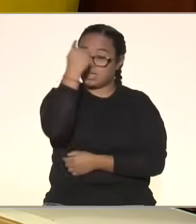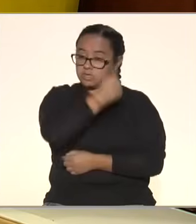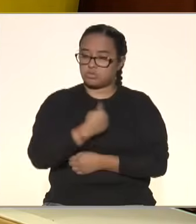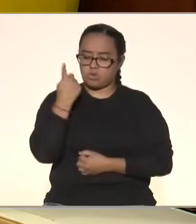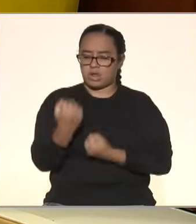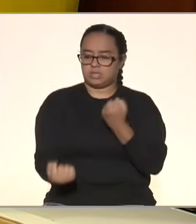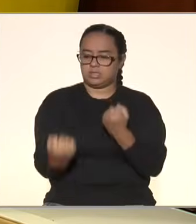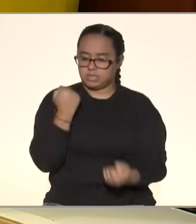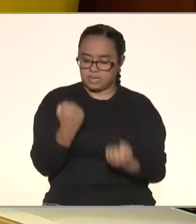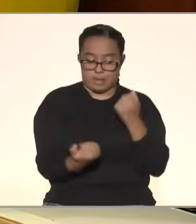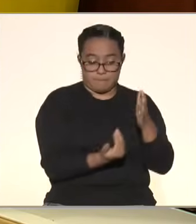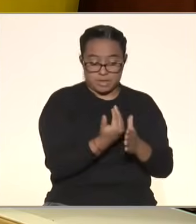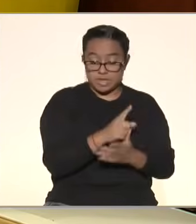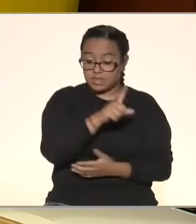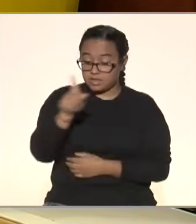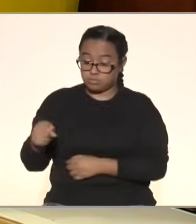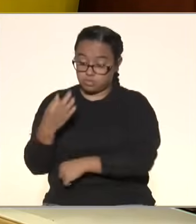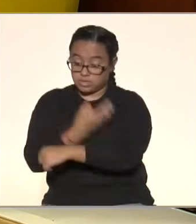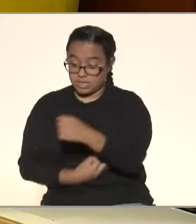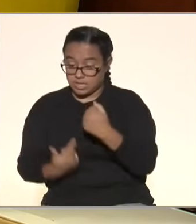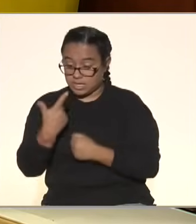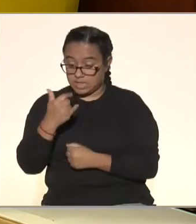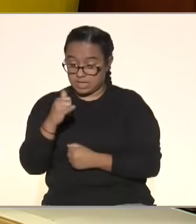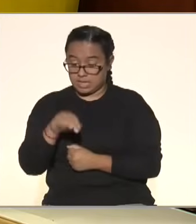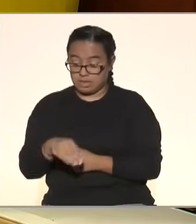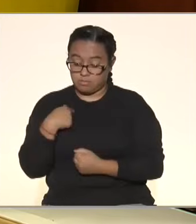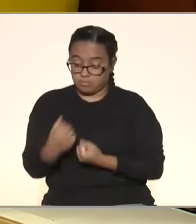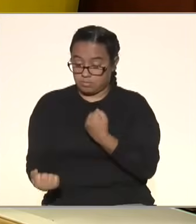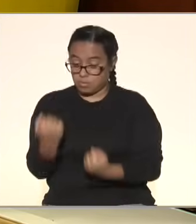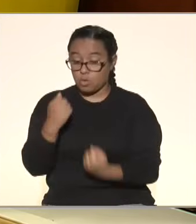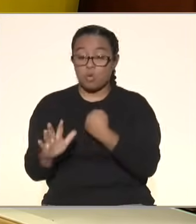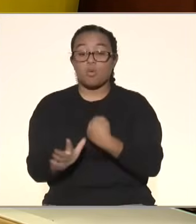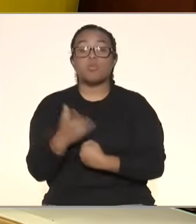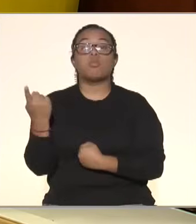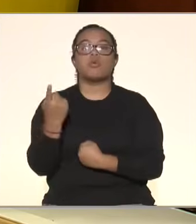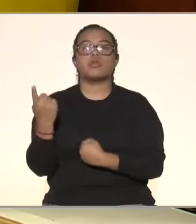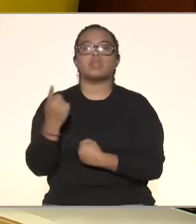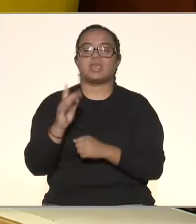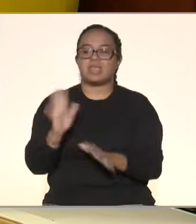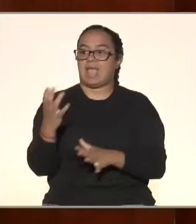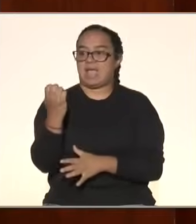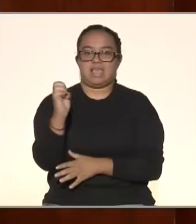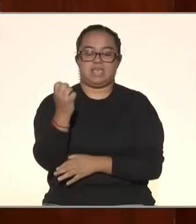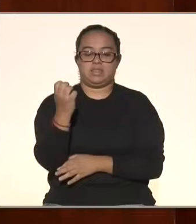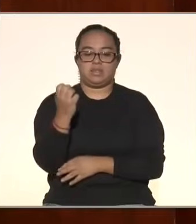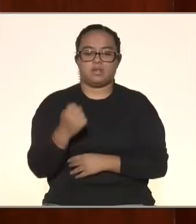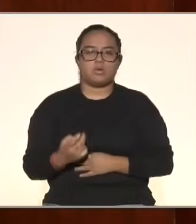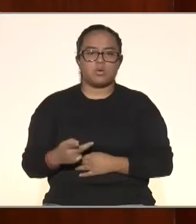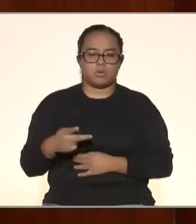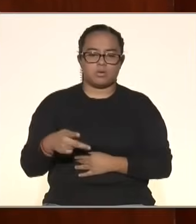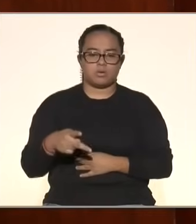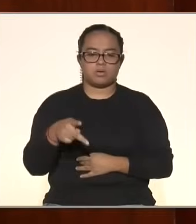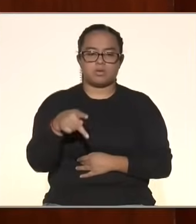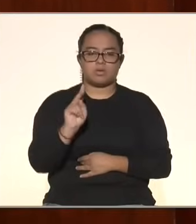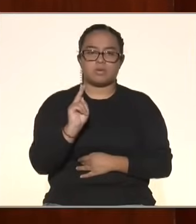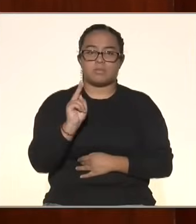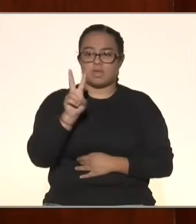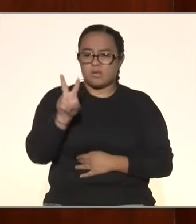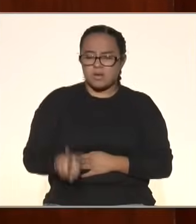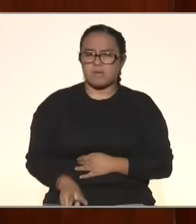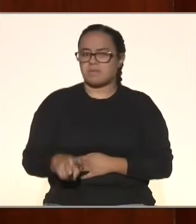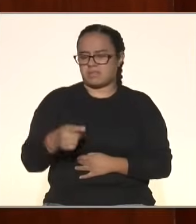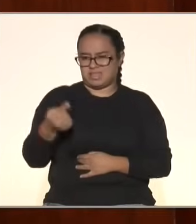en la mañana y otras 3 en la tarde, porque ya es 1 de enero, cuando la verdad no levanto, bueno, ni una pesa,